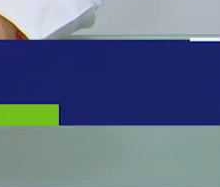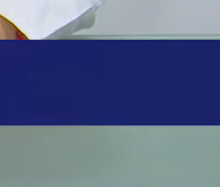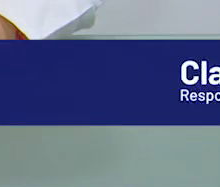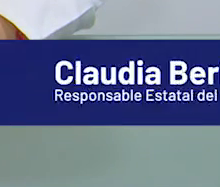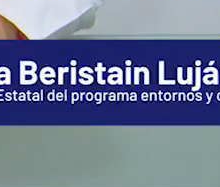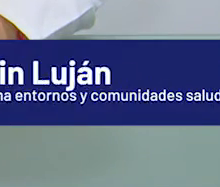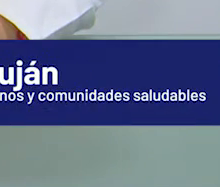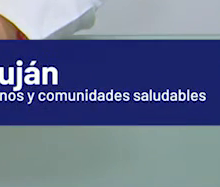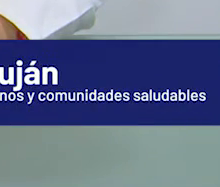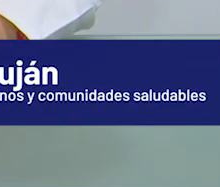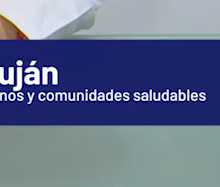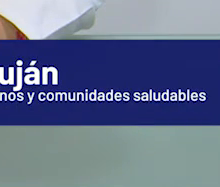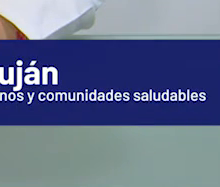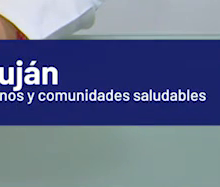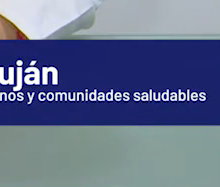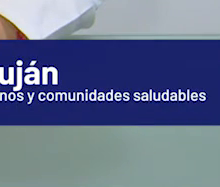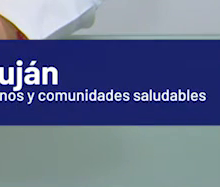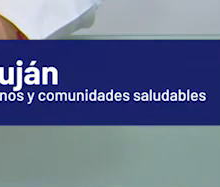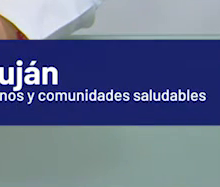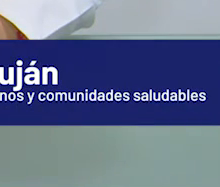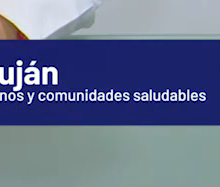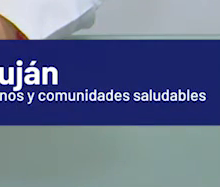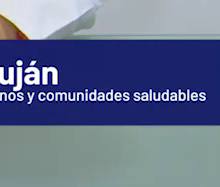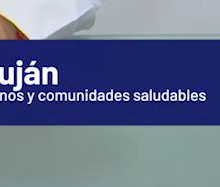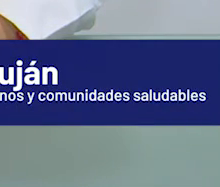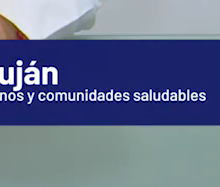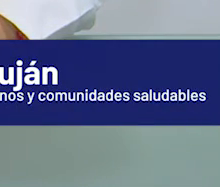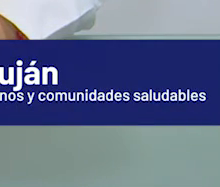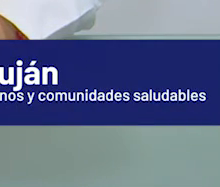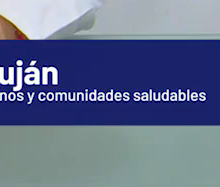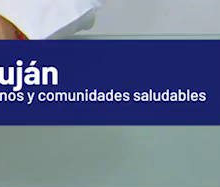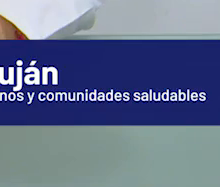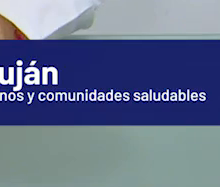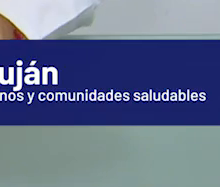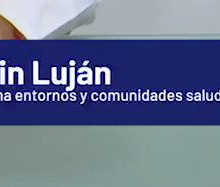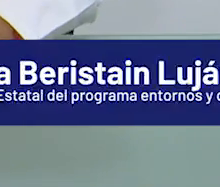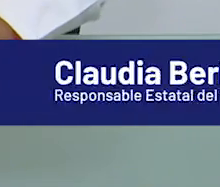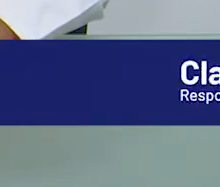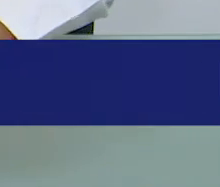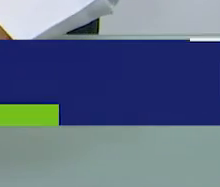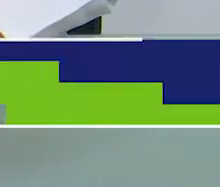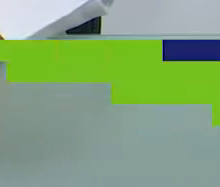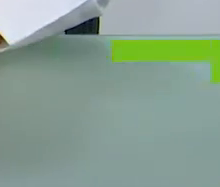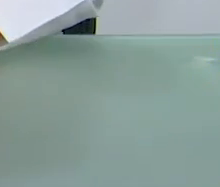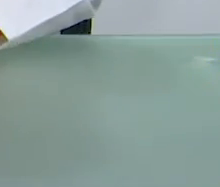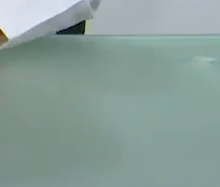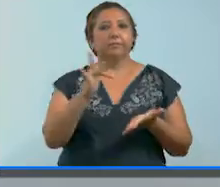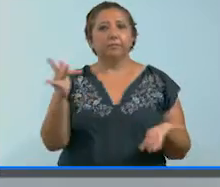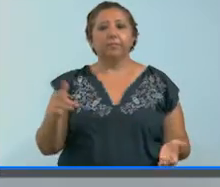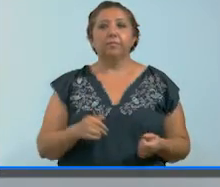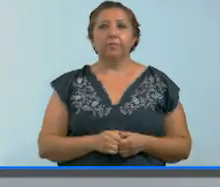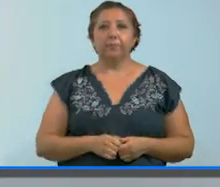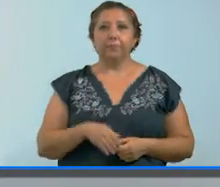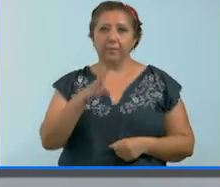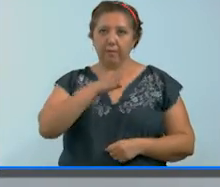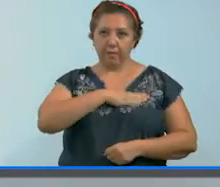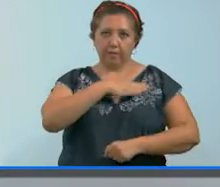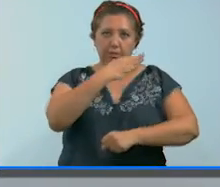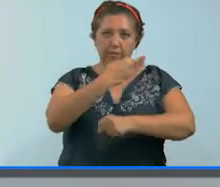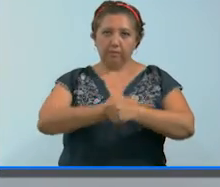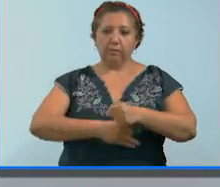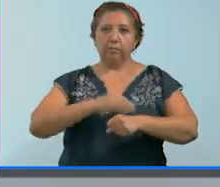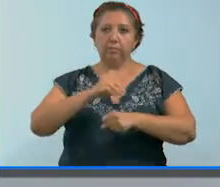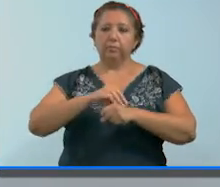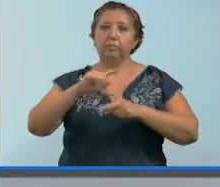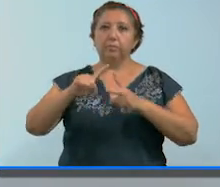buenas tardes nos permitimos dar el informe diario relacionado con el kobe 19 adelante doctora gracias doctora buenas tardes se